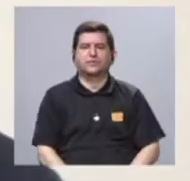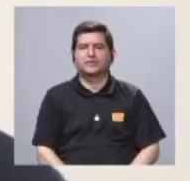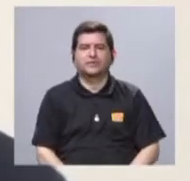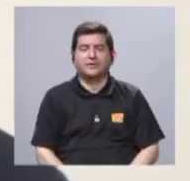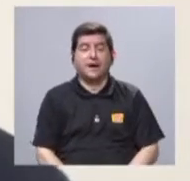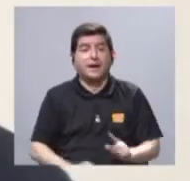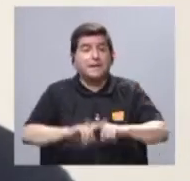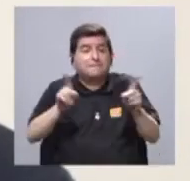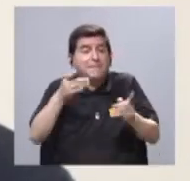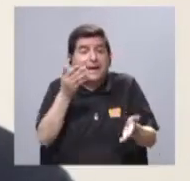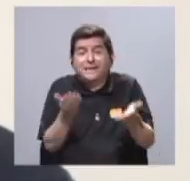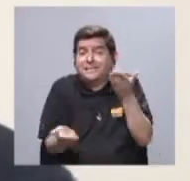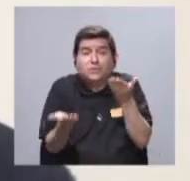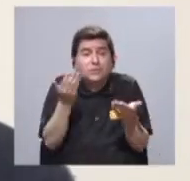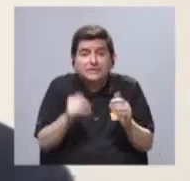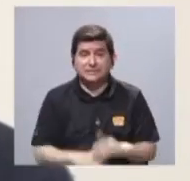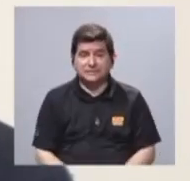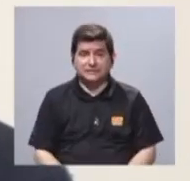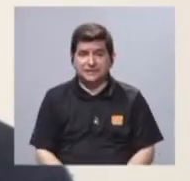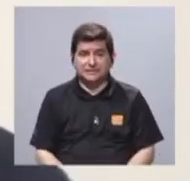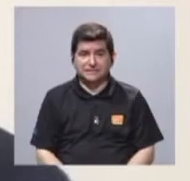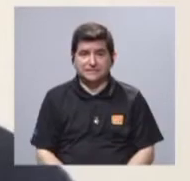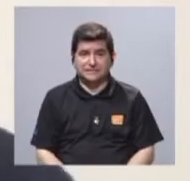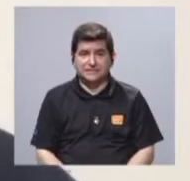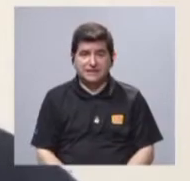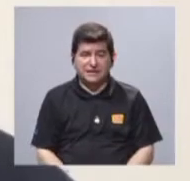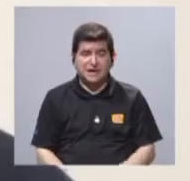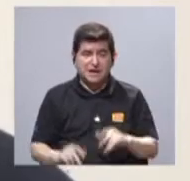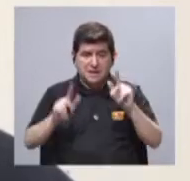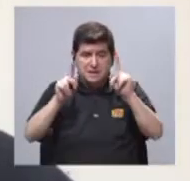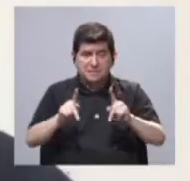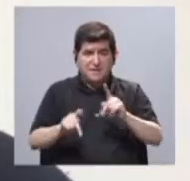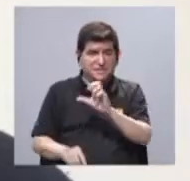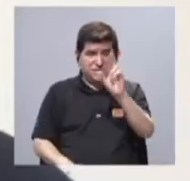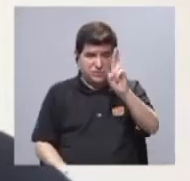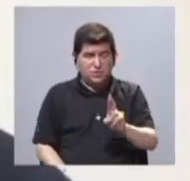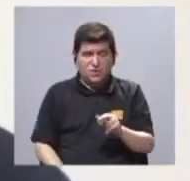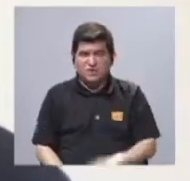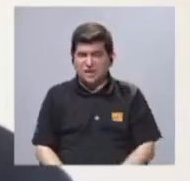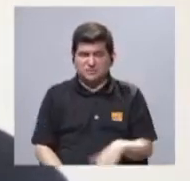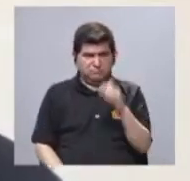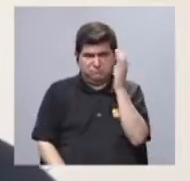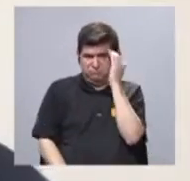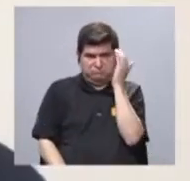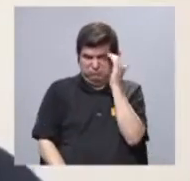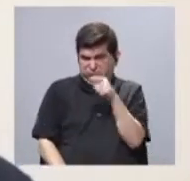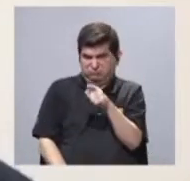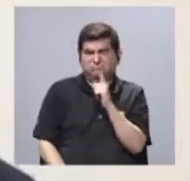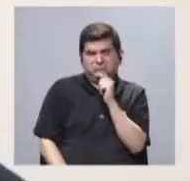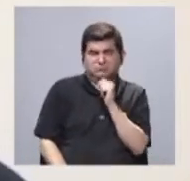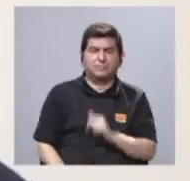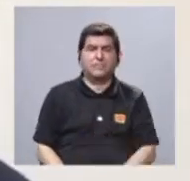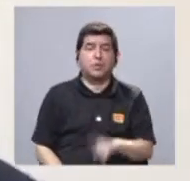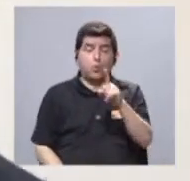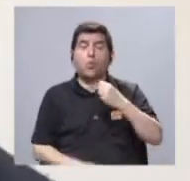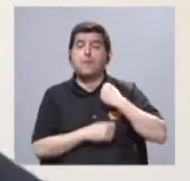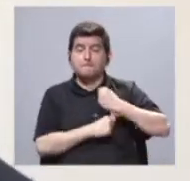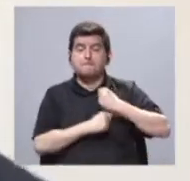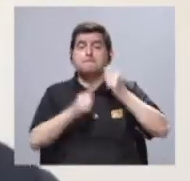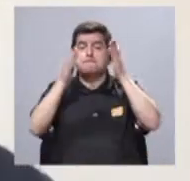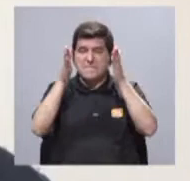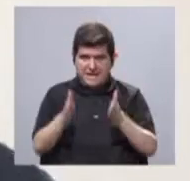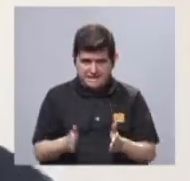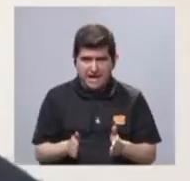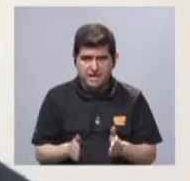historia, en fin, pero quizá para el público en Costa Rica no lo sea tanto. Se trata de